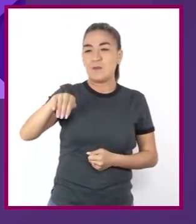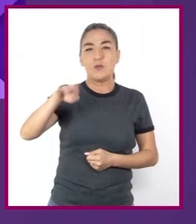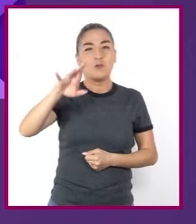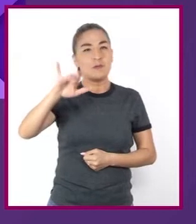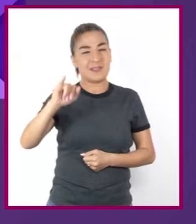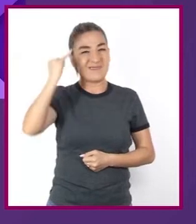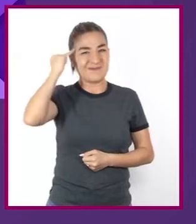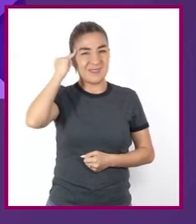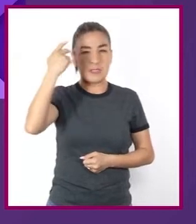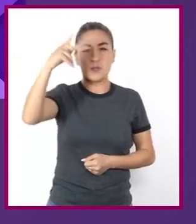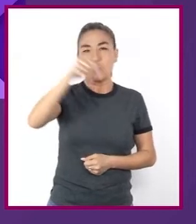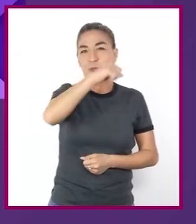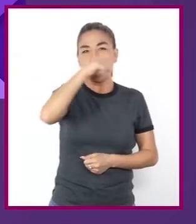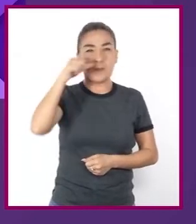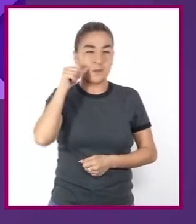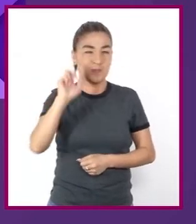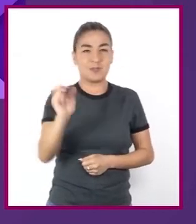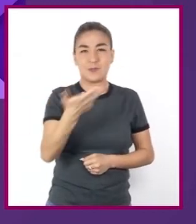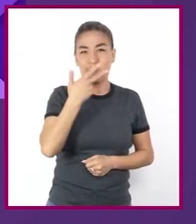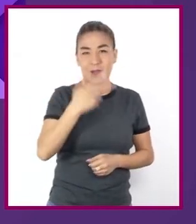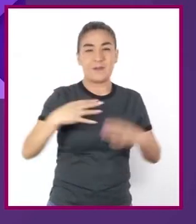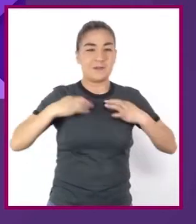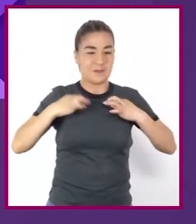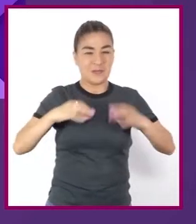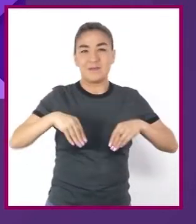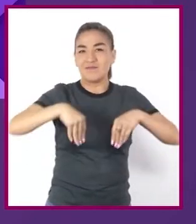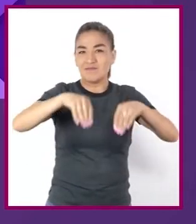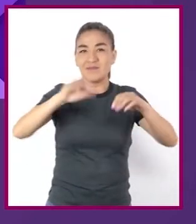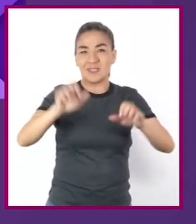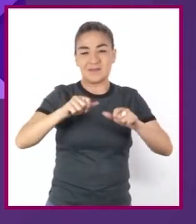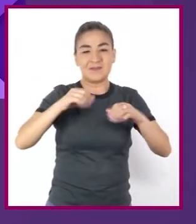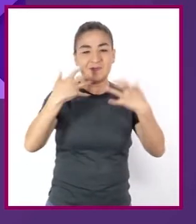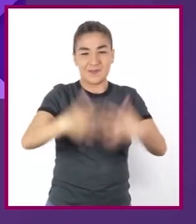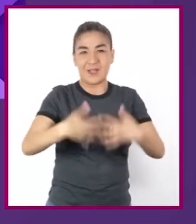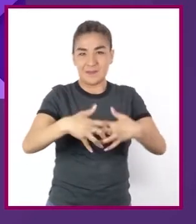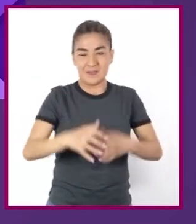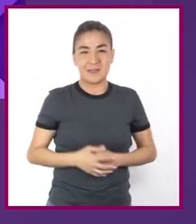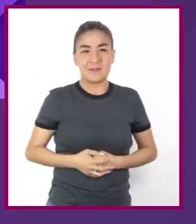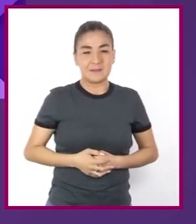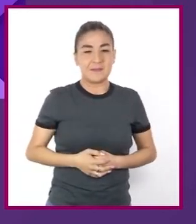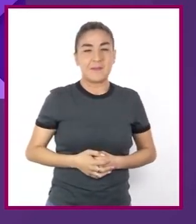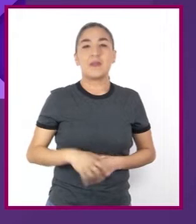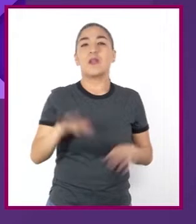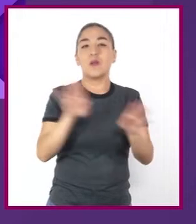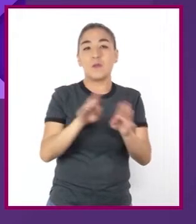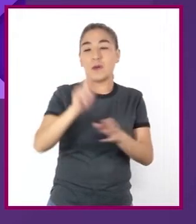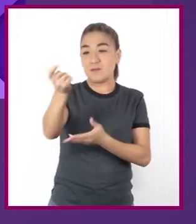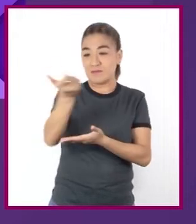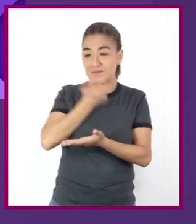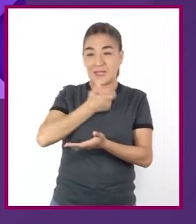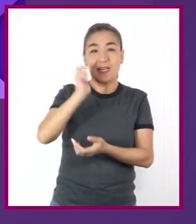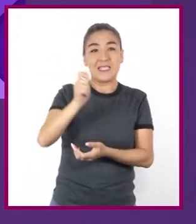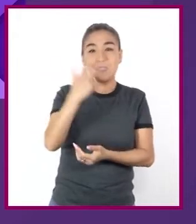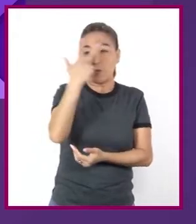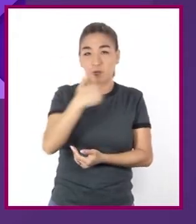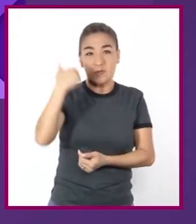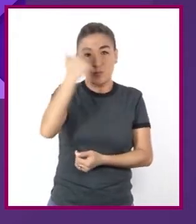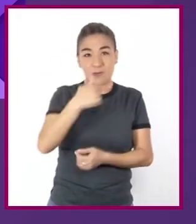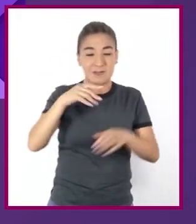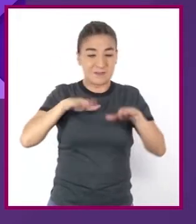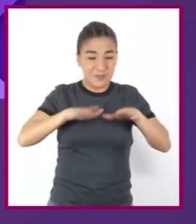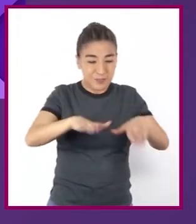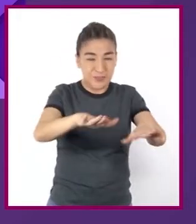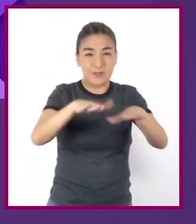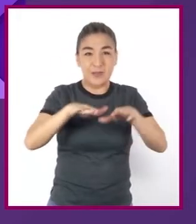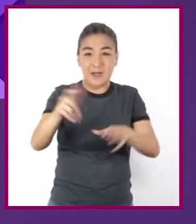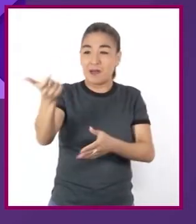en Ciudad Juárez, Chihuahua, y perciben por la actividad que realizan durante 8 horas la mitad del